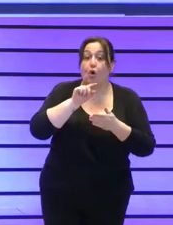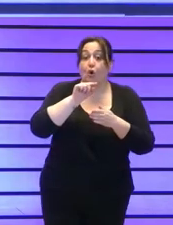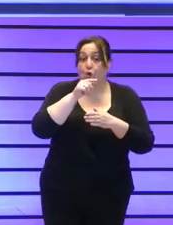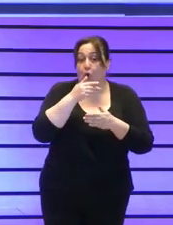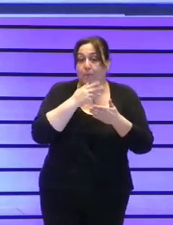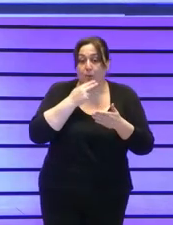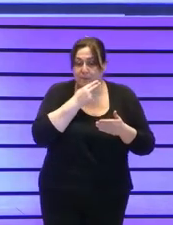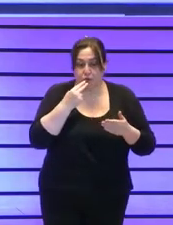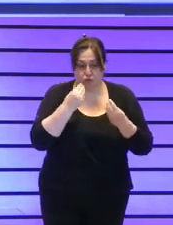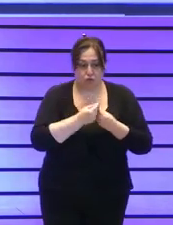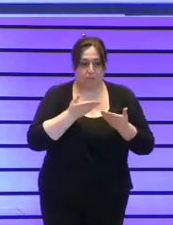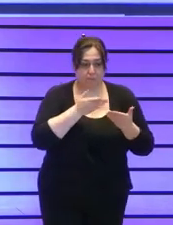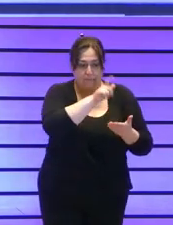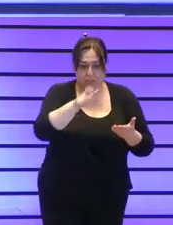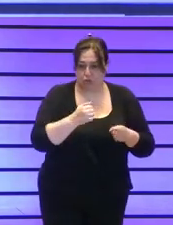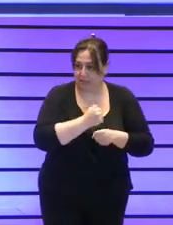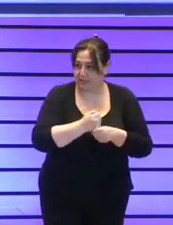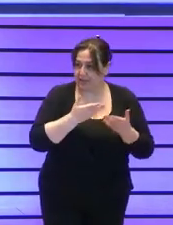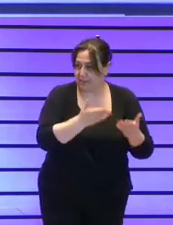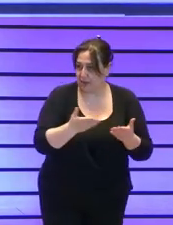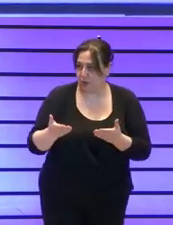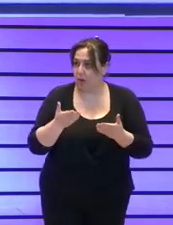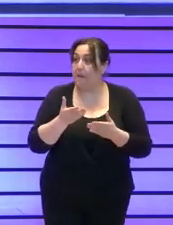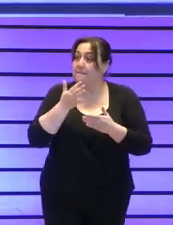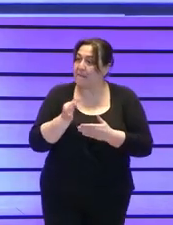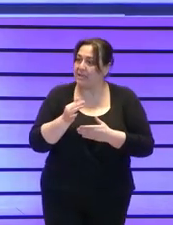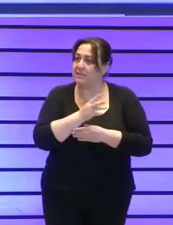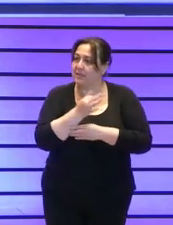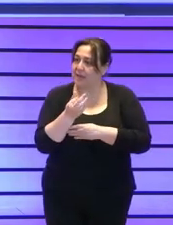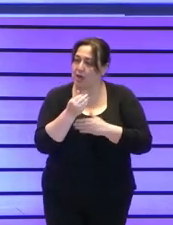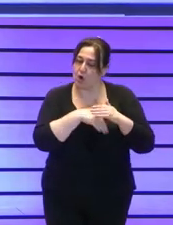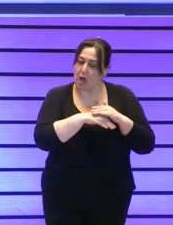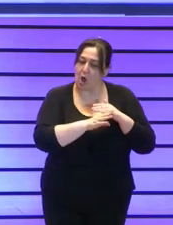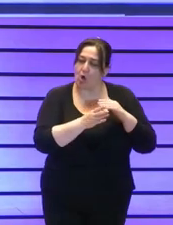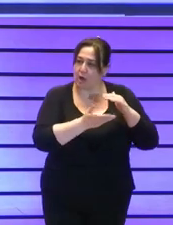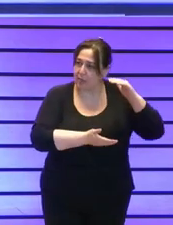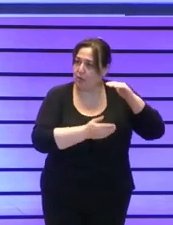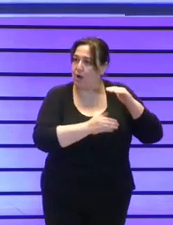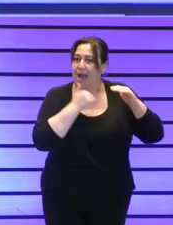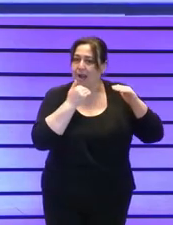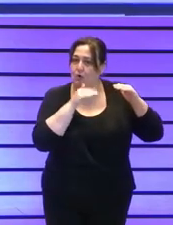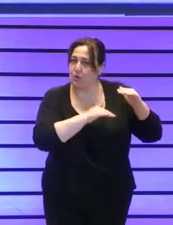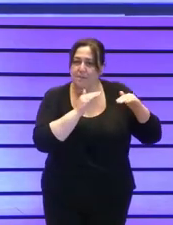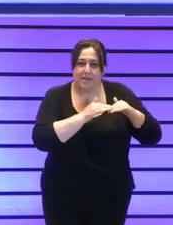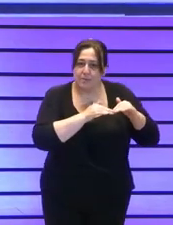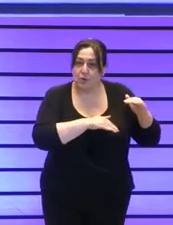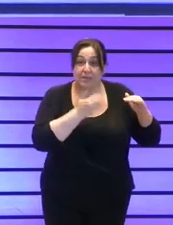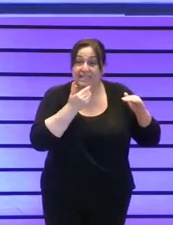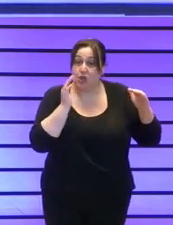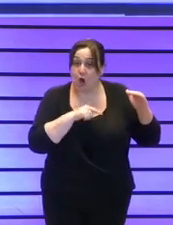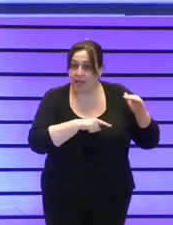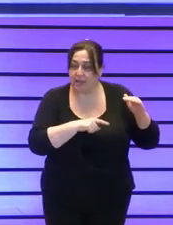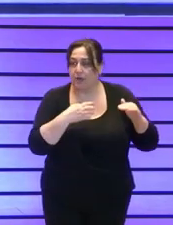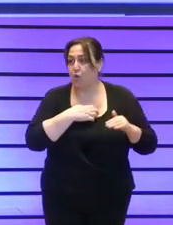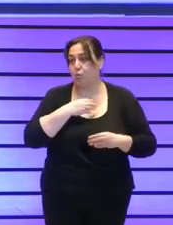un colchoncito por todas las eventualidades, ¿no? que pueden venir del entorno, no podemos hablar